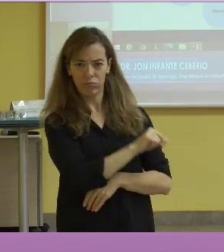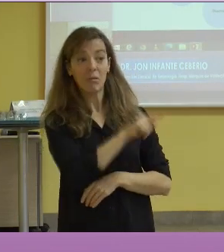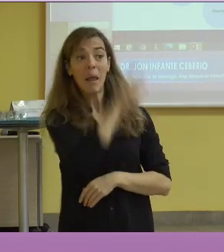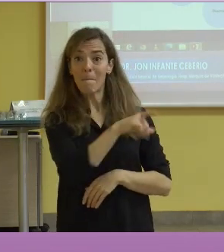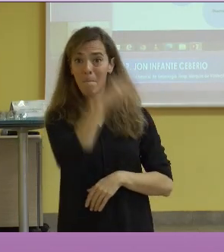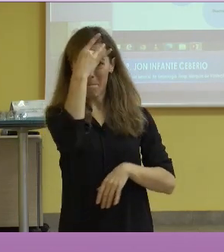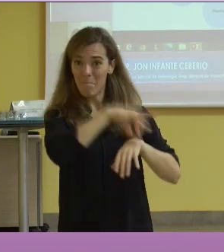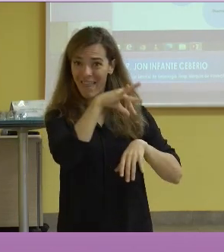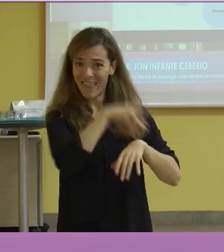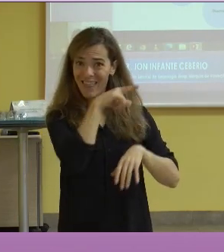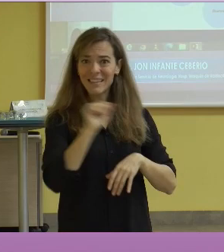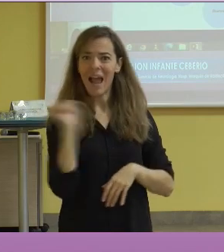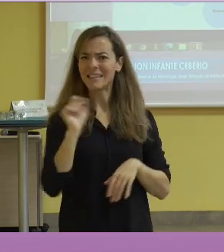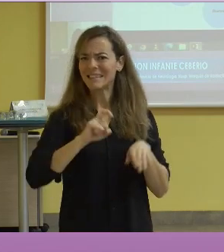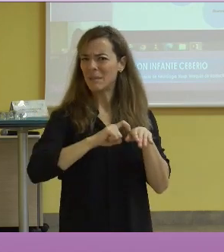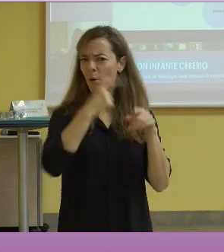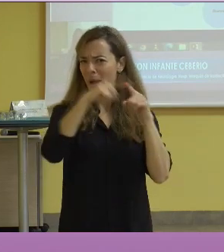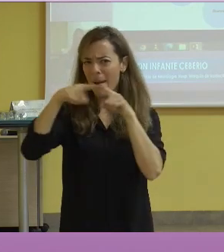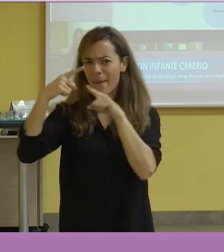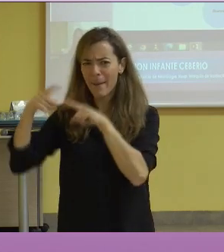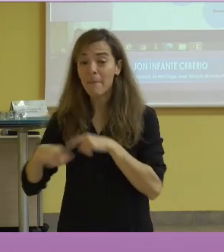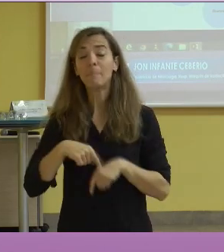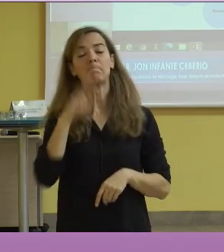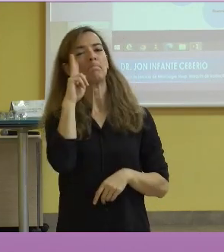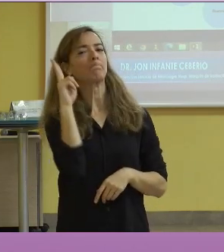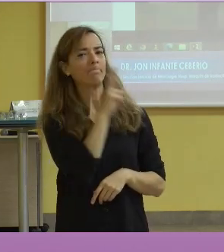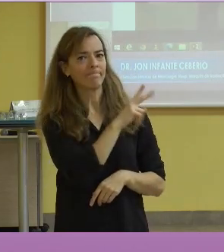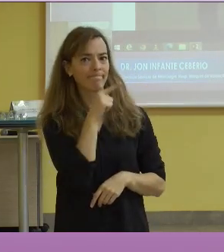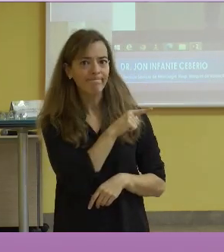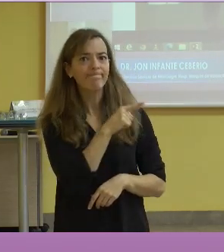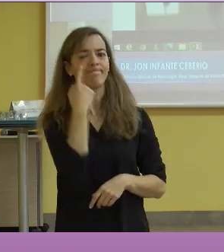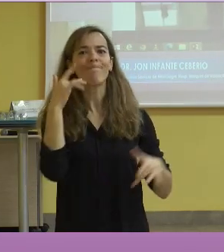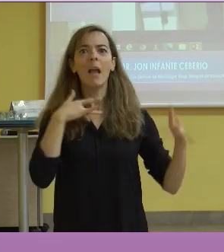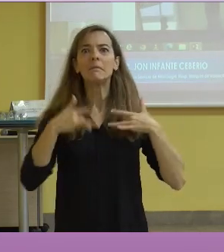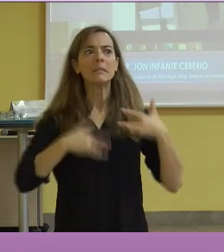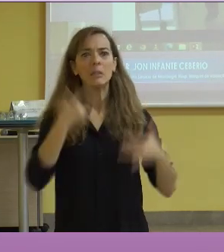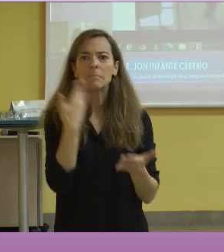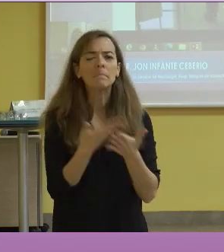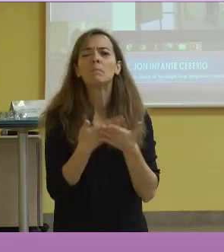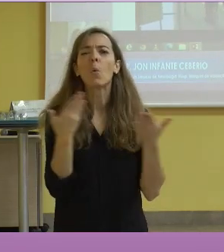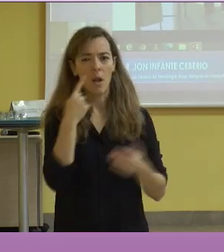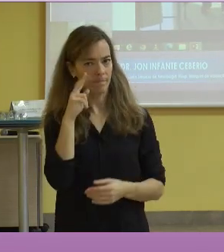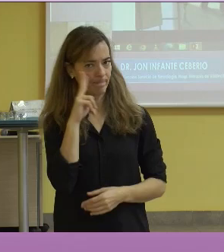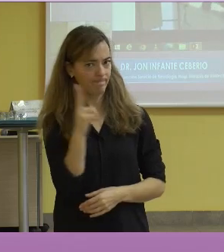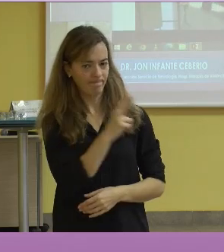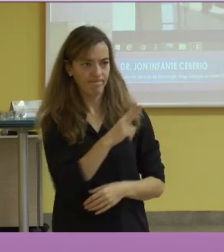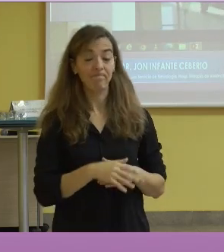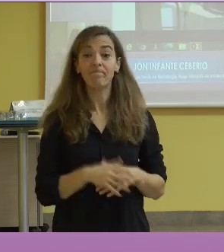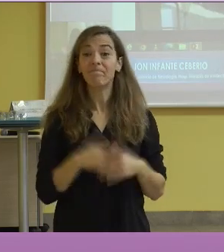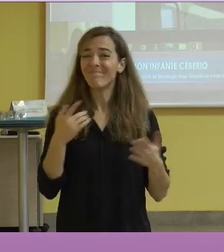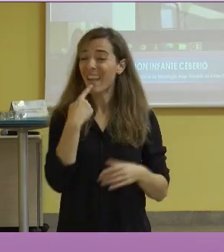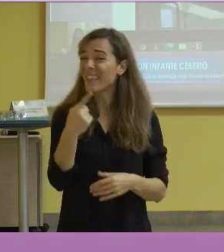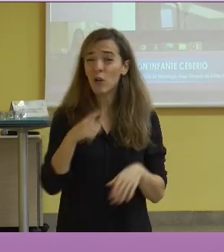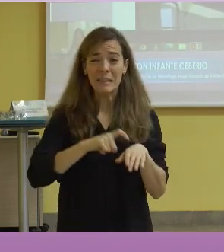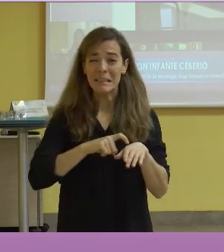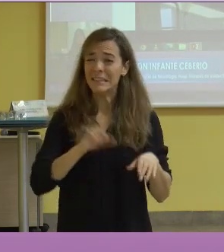con distintos tipos de ataxia para ver un poco cuáles son estas manifestaciones clínicas. Como digo, lo más